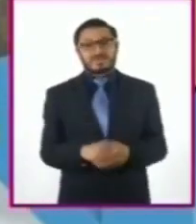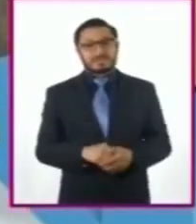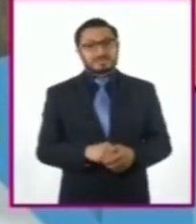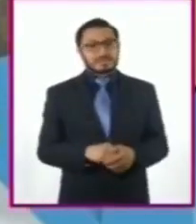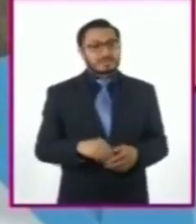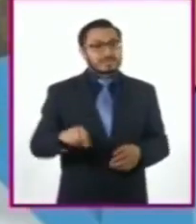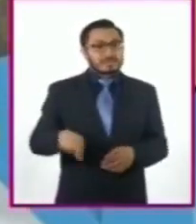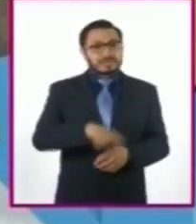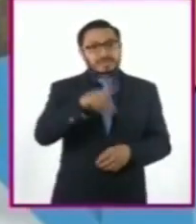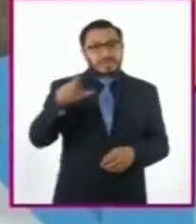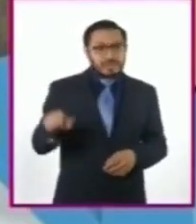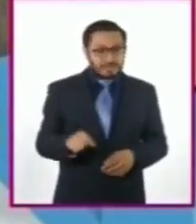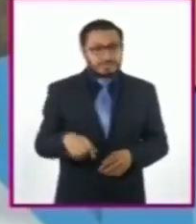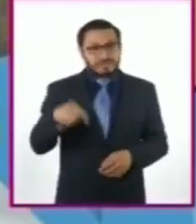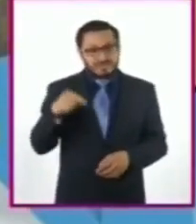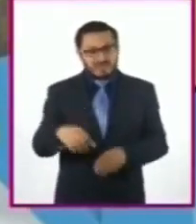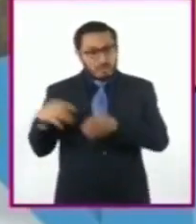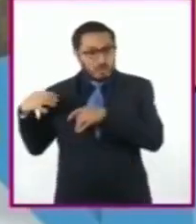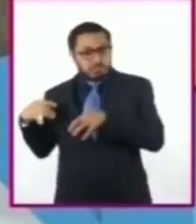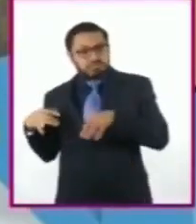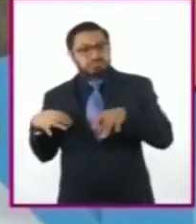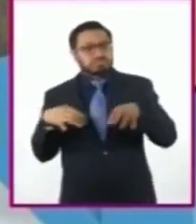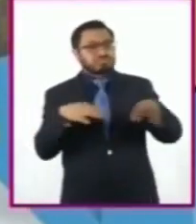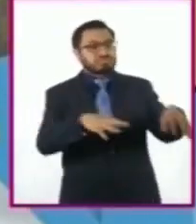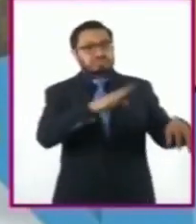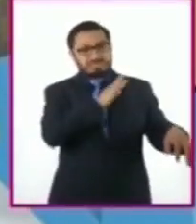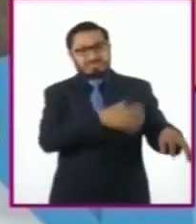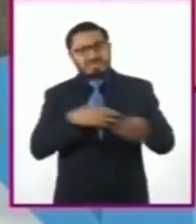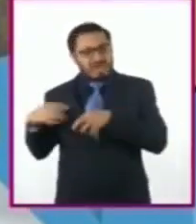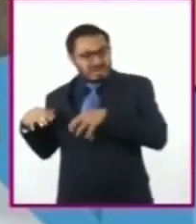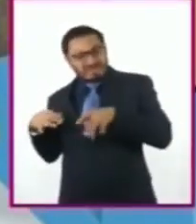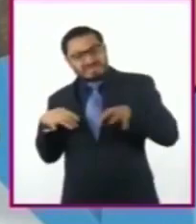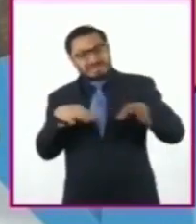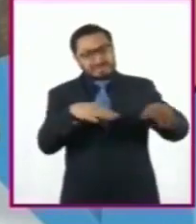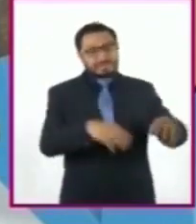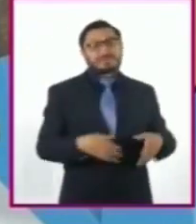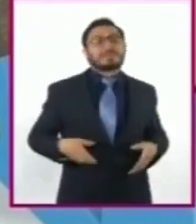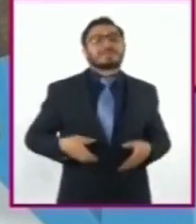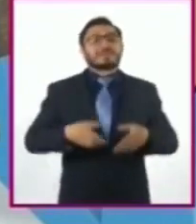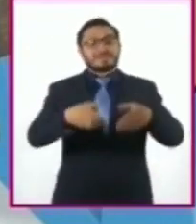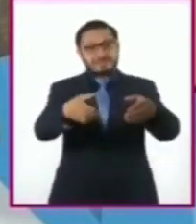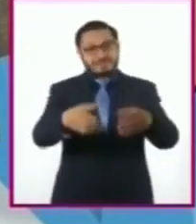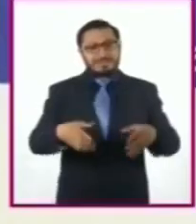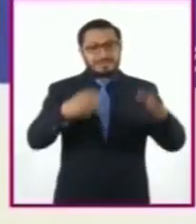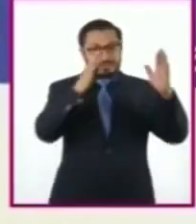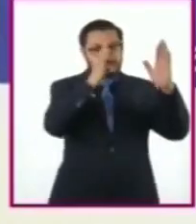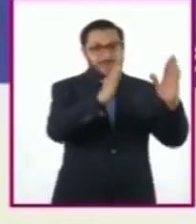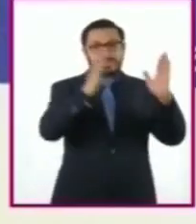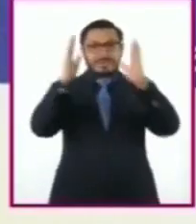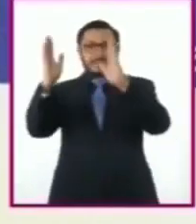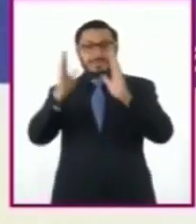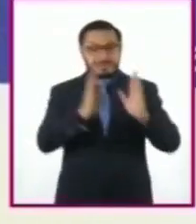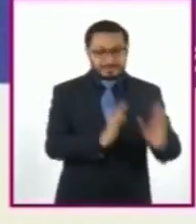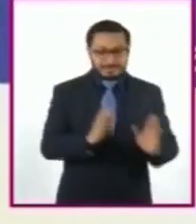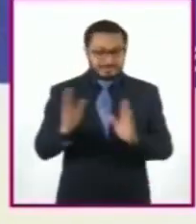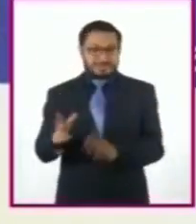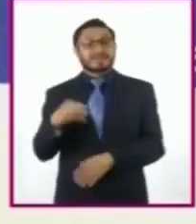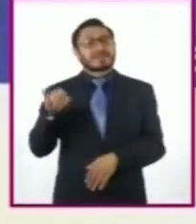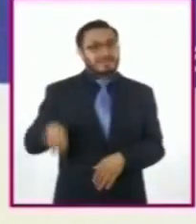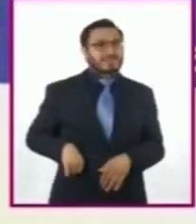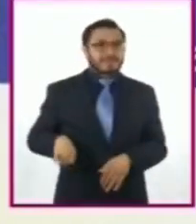Después de la conquista de México, así las calles formaban una cuadrícula. Interesante,